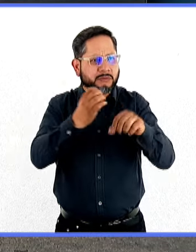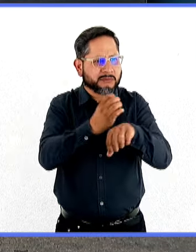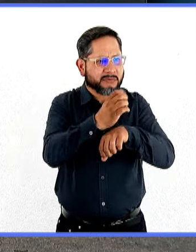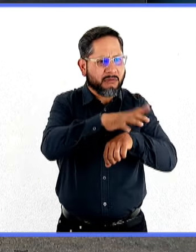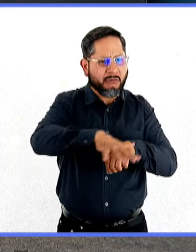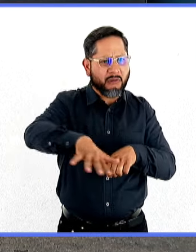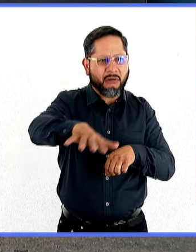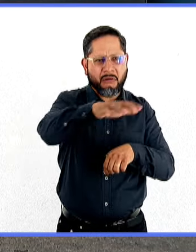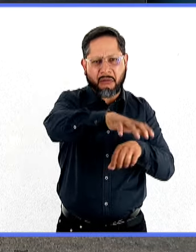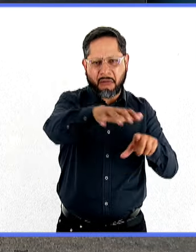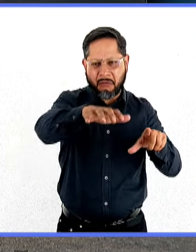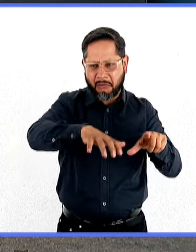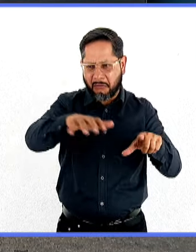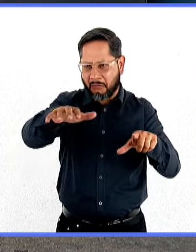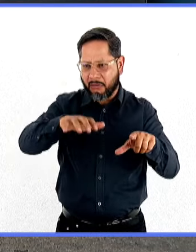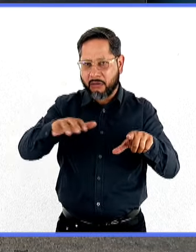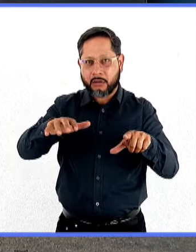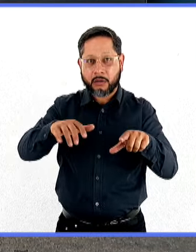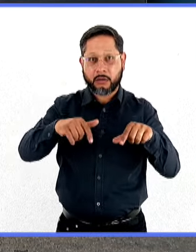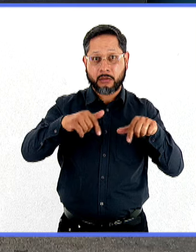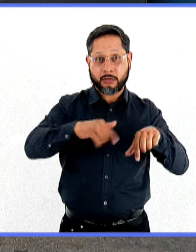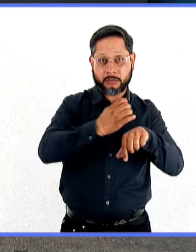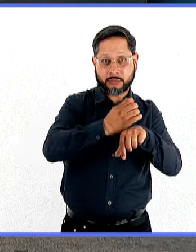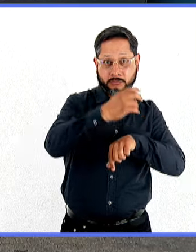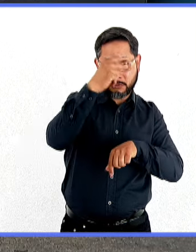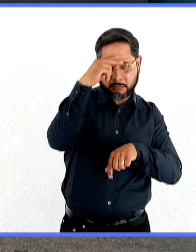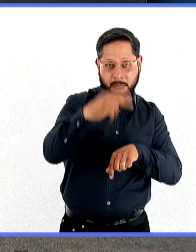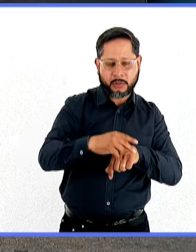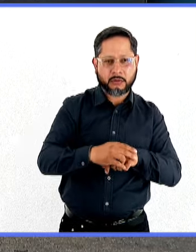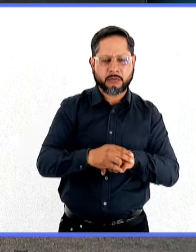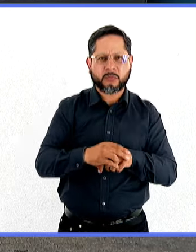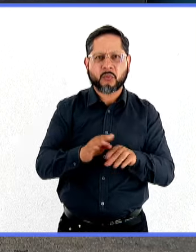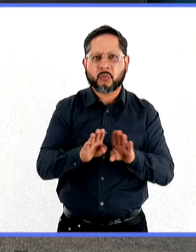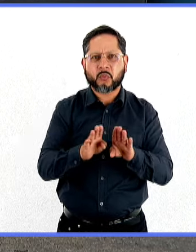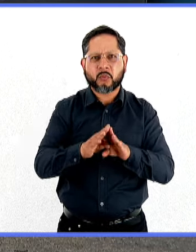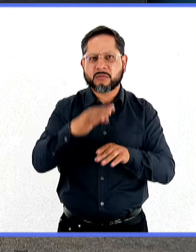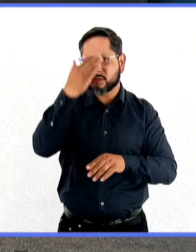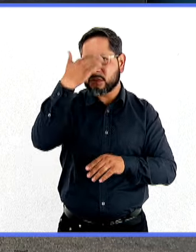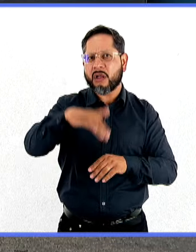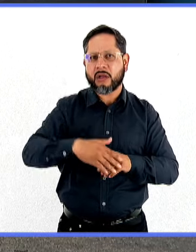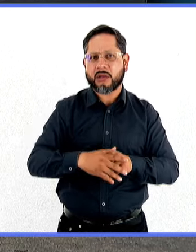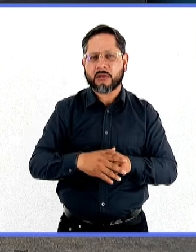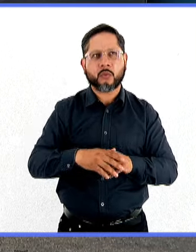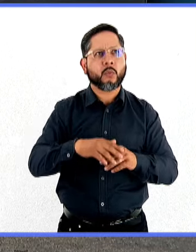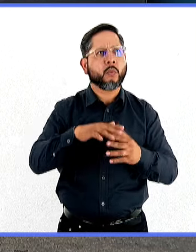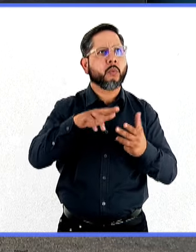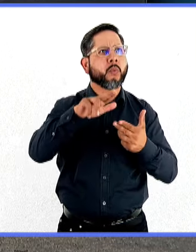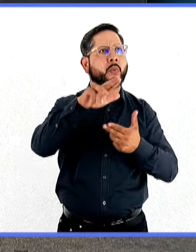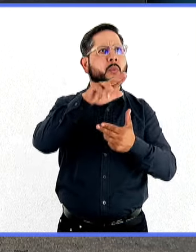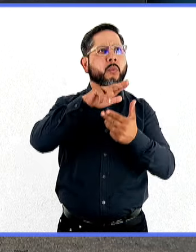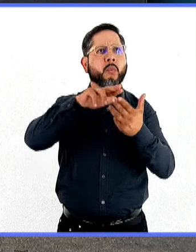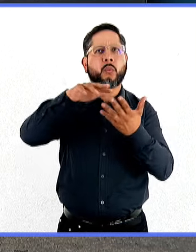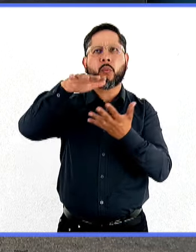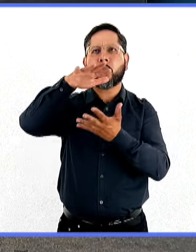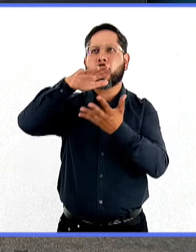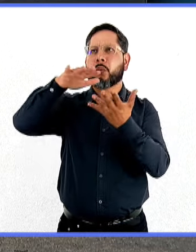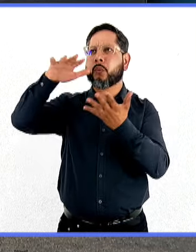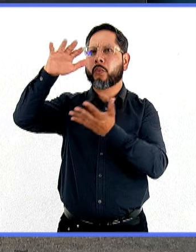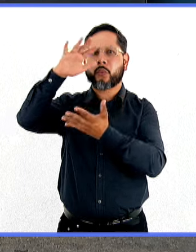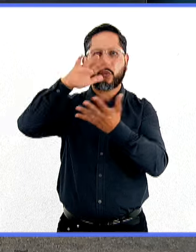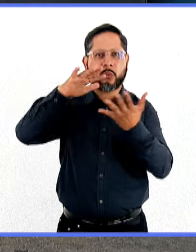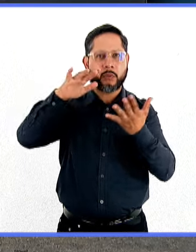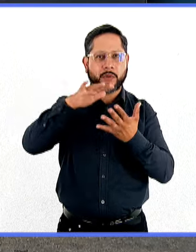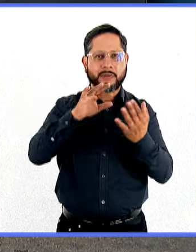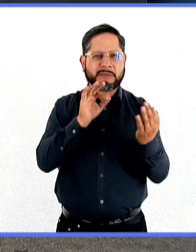incendios que se generaban en el Estado de México se podían percibir por el humo que generaban estos estos incendios inclusive en las